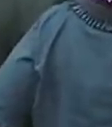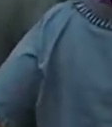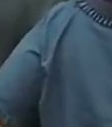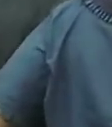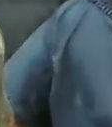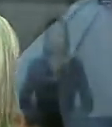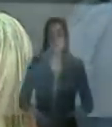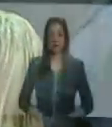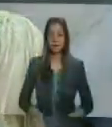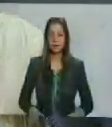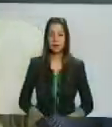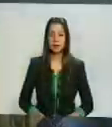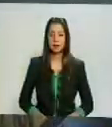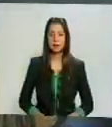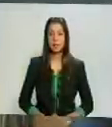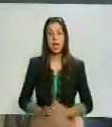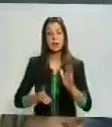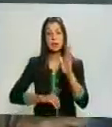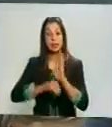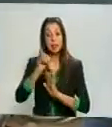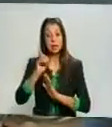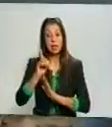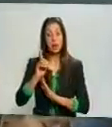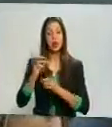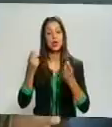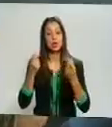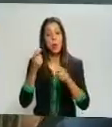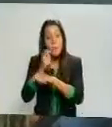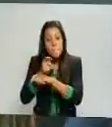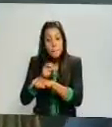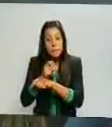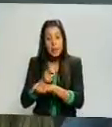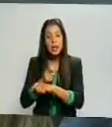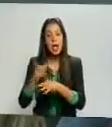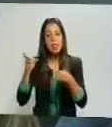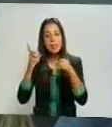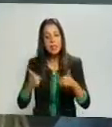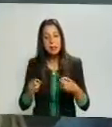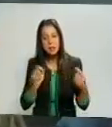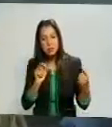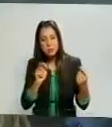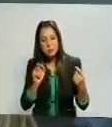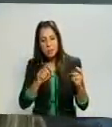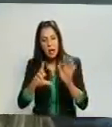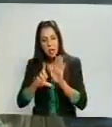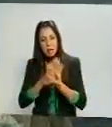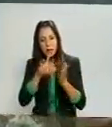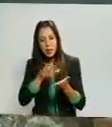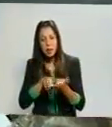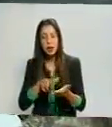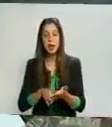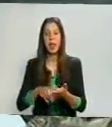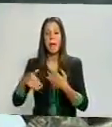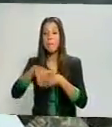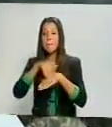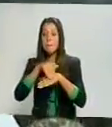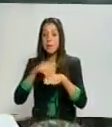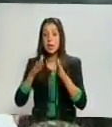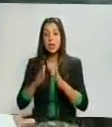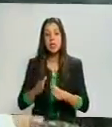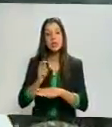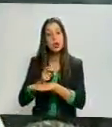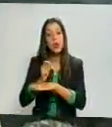desarrollo soberano del arco minero. Durante la discusión de esta ley, el ministro del Poder Popular de Desarrollo